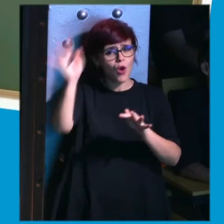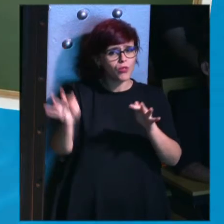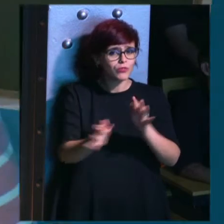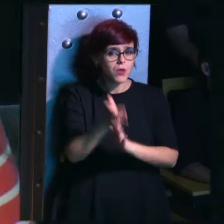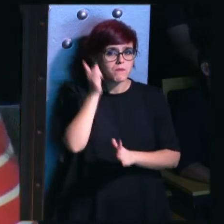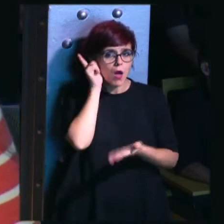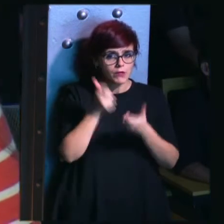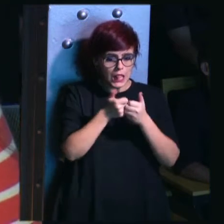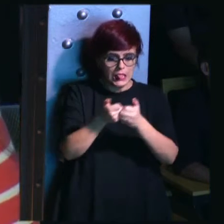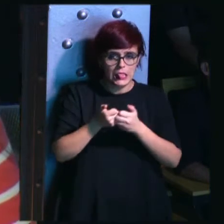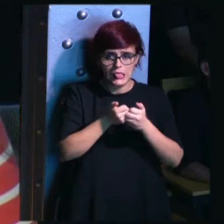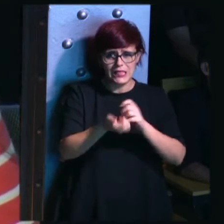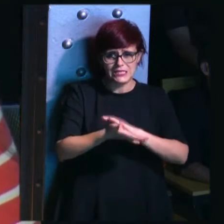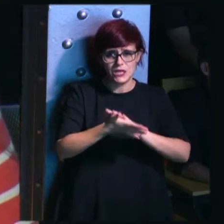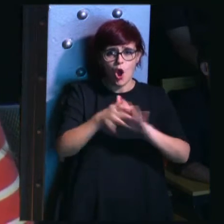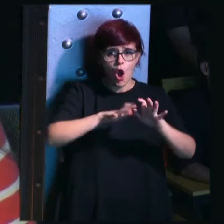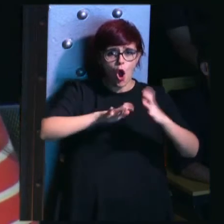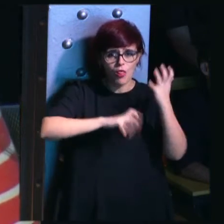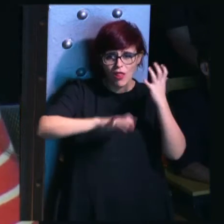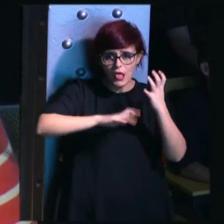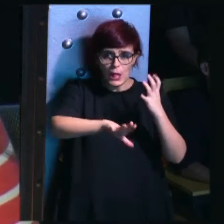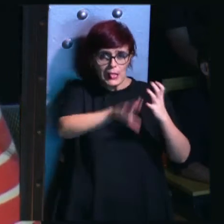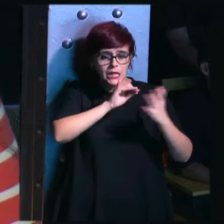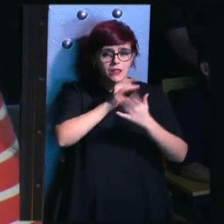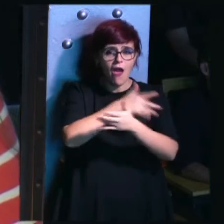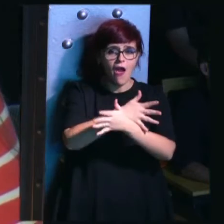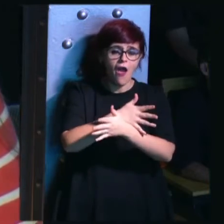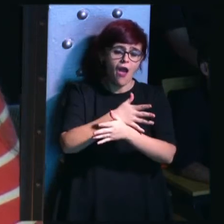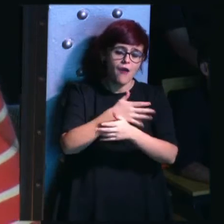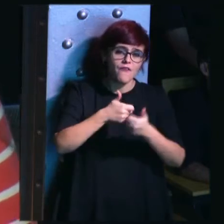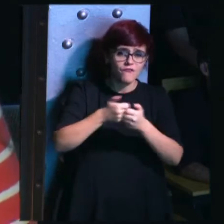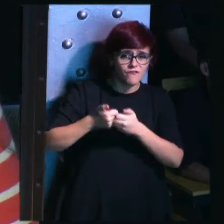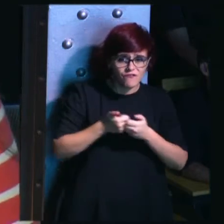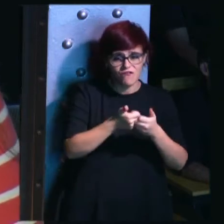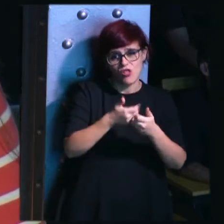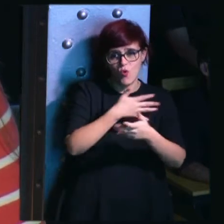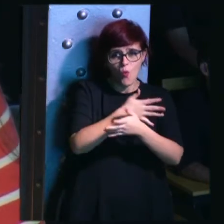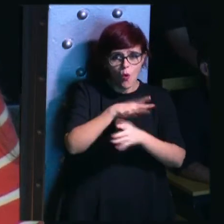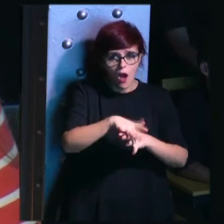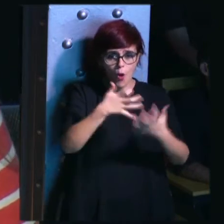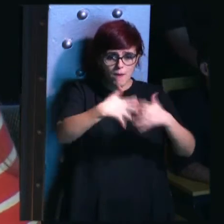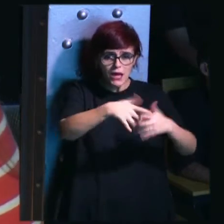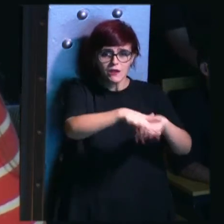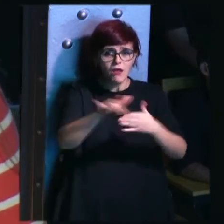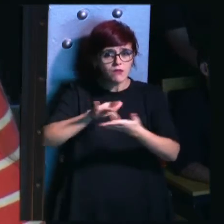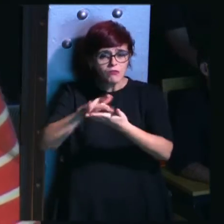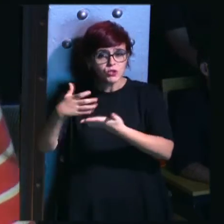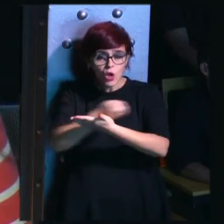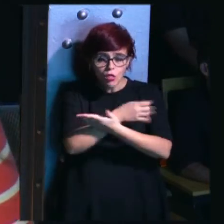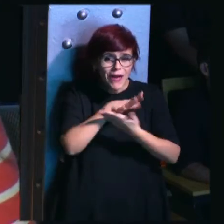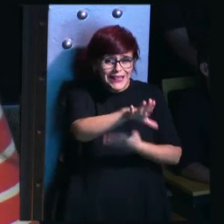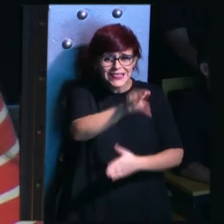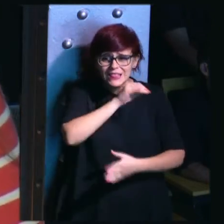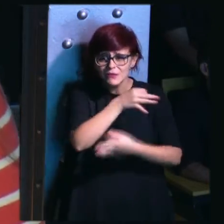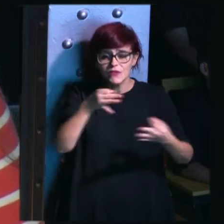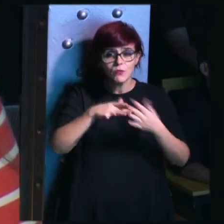mano, escribir muy rápido, entender ordenadores, videoconsolas, tabletas, y es como vivimos y nuestros momentos de ocio de nuestros